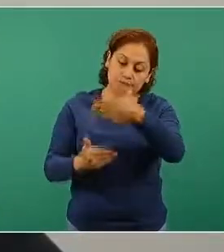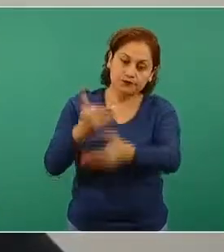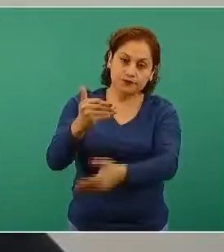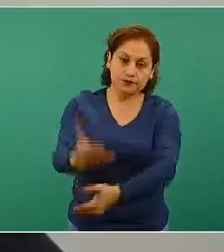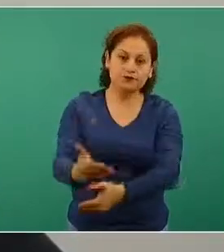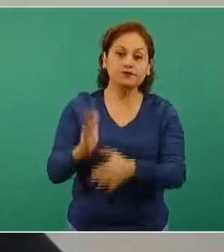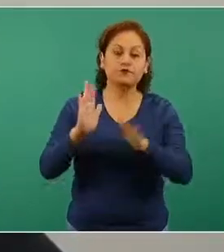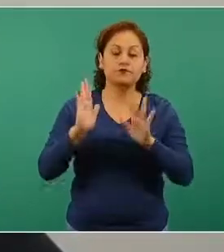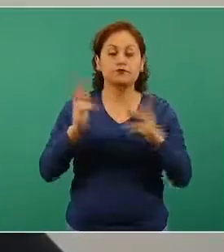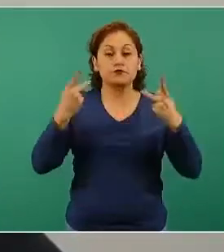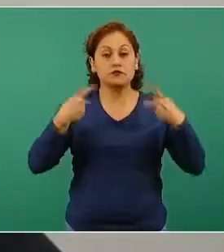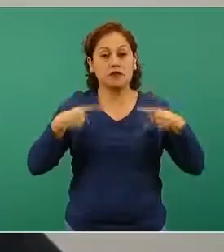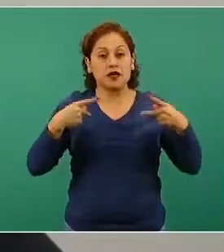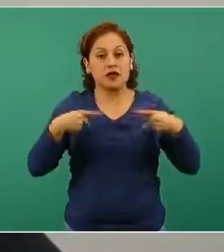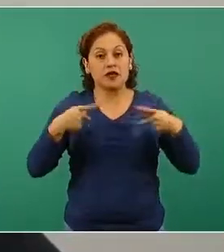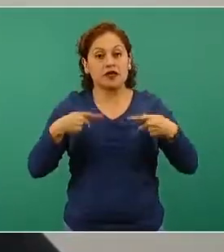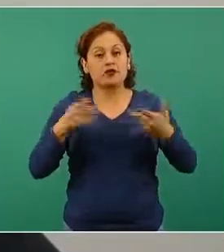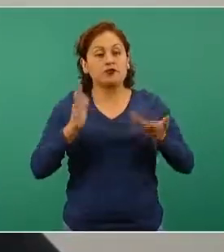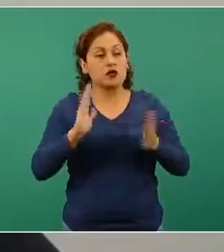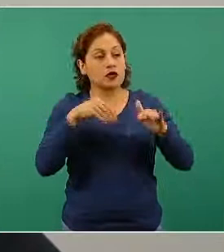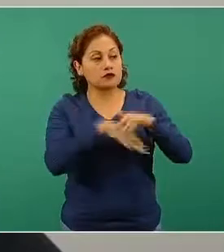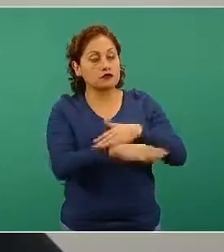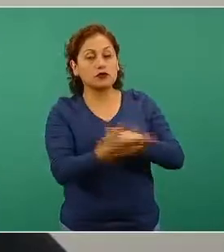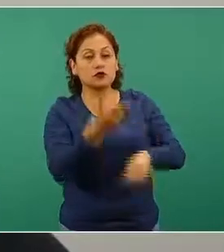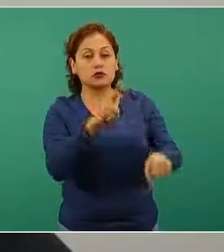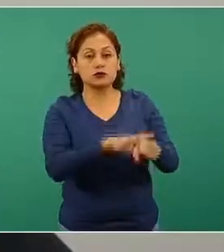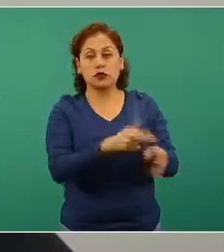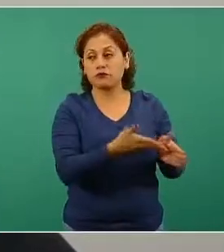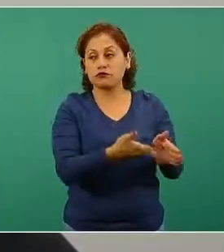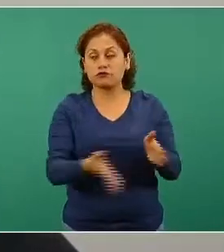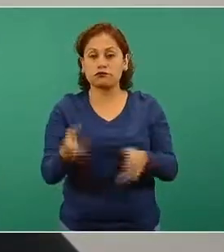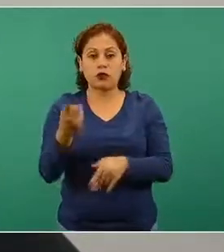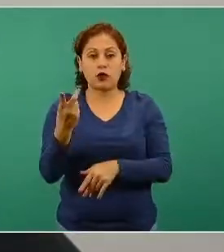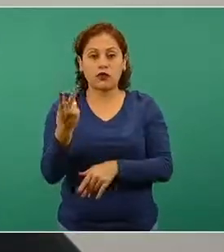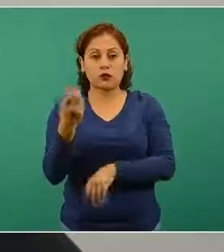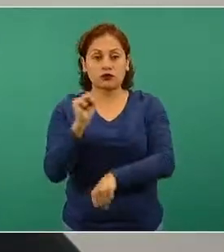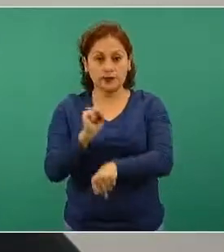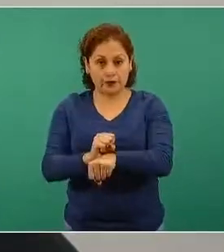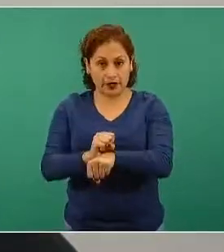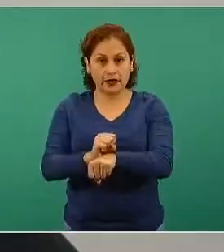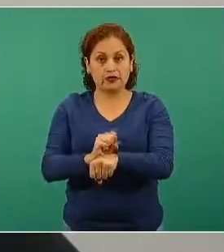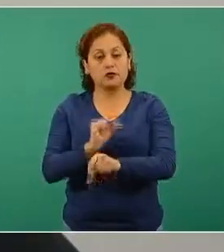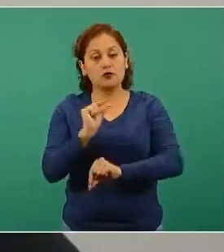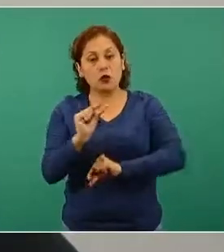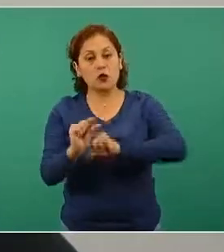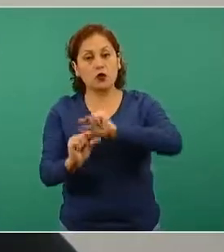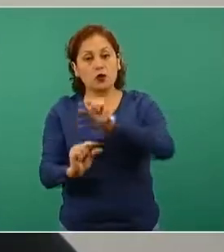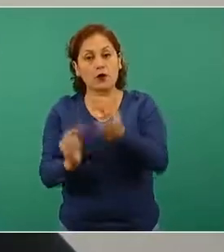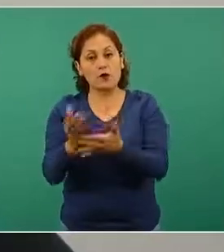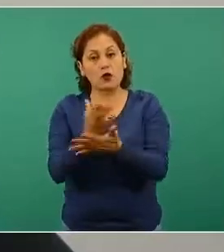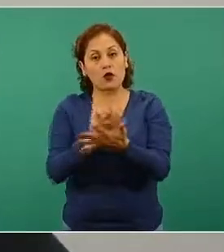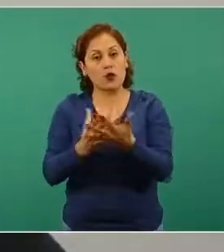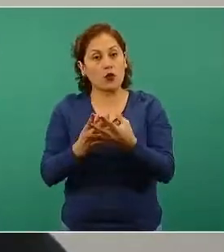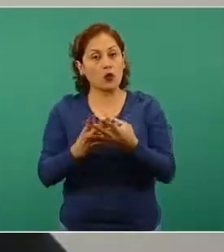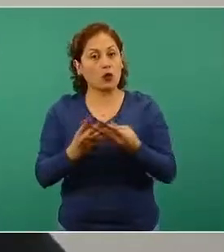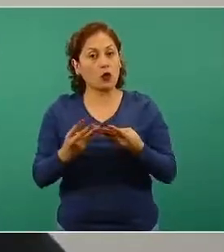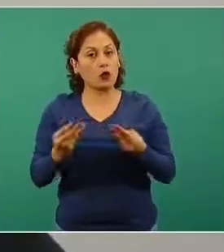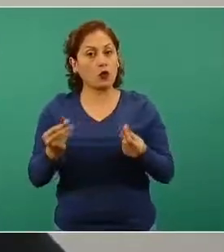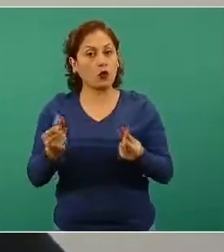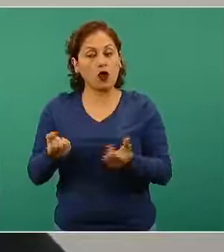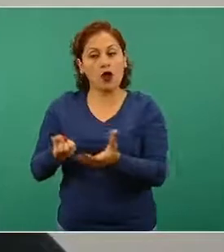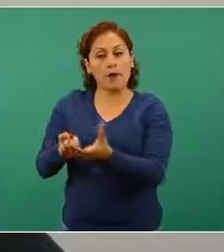estaban hospitalizadas desde hace 2 o algunas de ellas 3 semanas van saliendo de alta, pues no hay